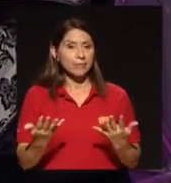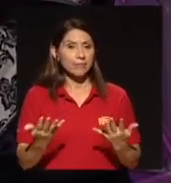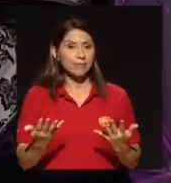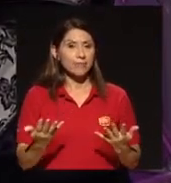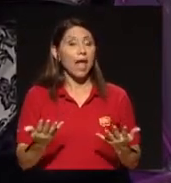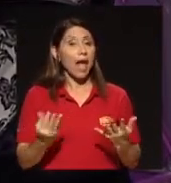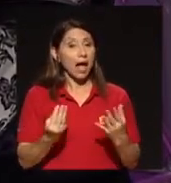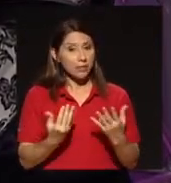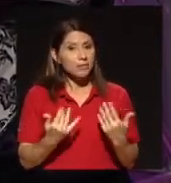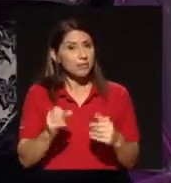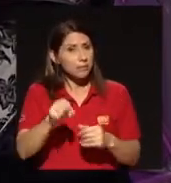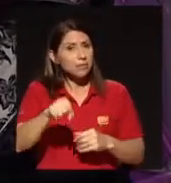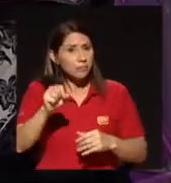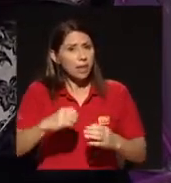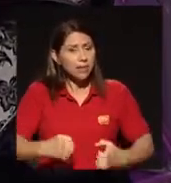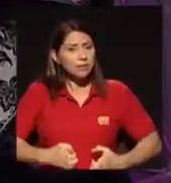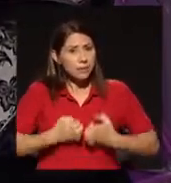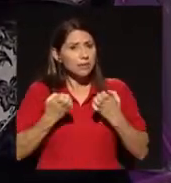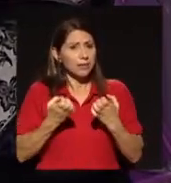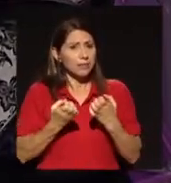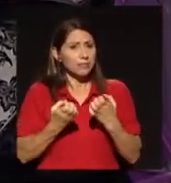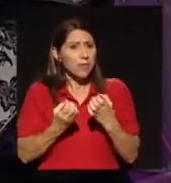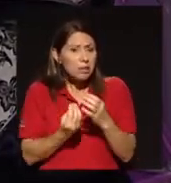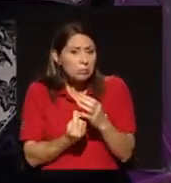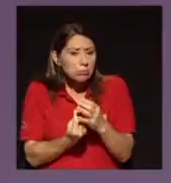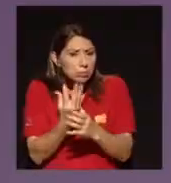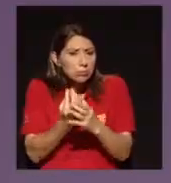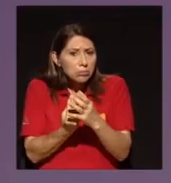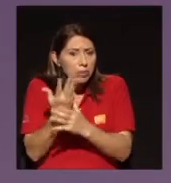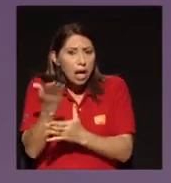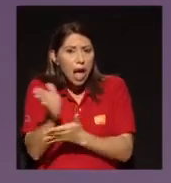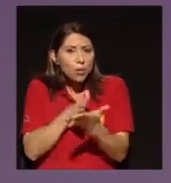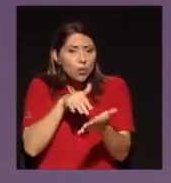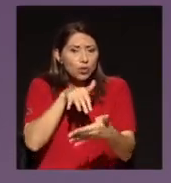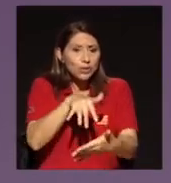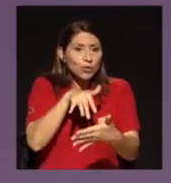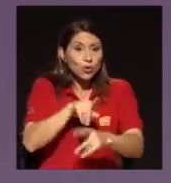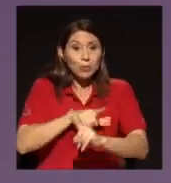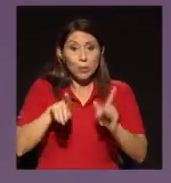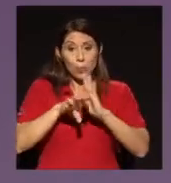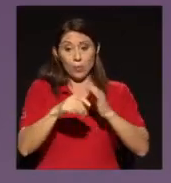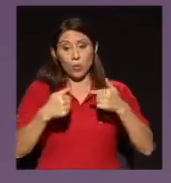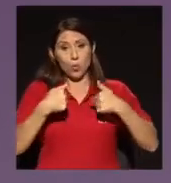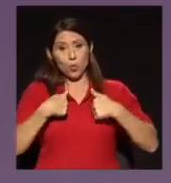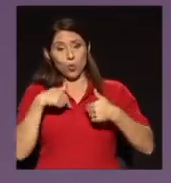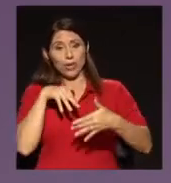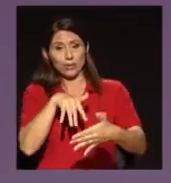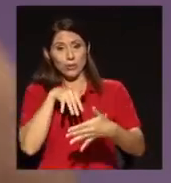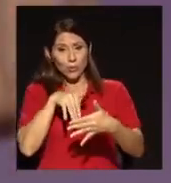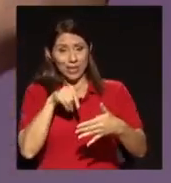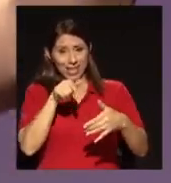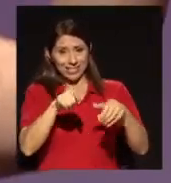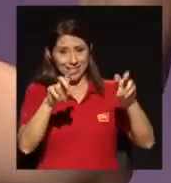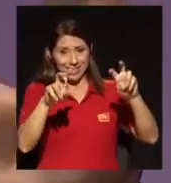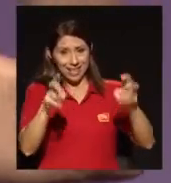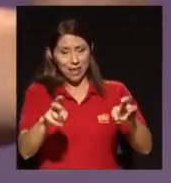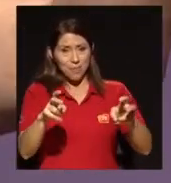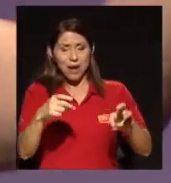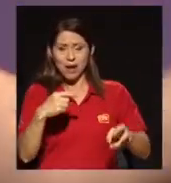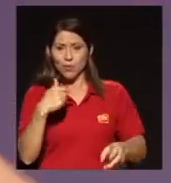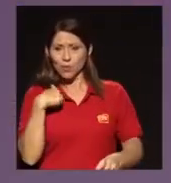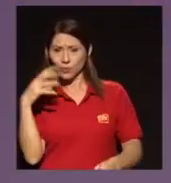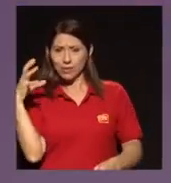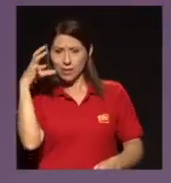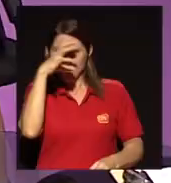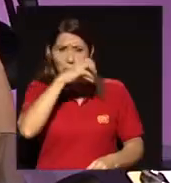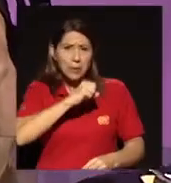Han surgido, existen algunos estudios, pero de pronto una que se dedica, digamos, a estudiar sobre el tema encuentra, qué sé yo, en